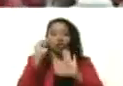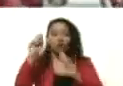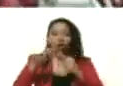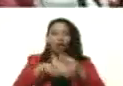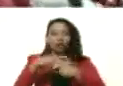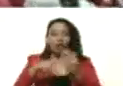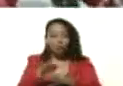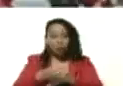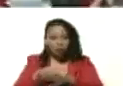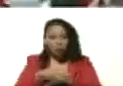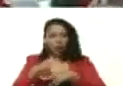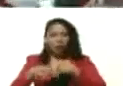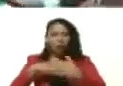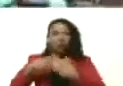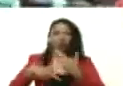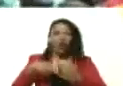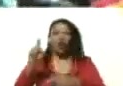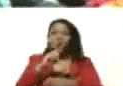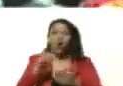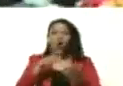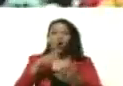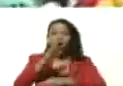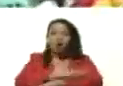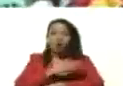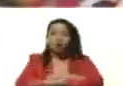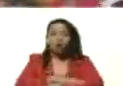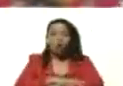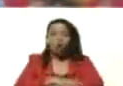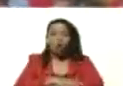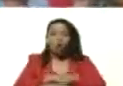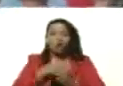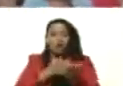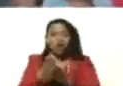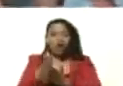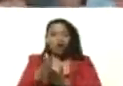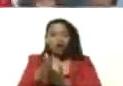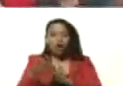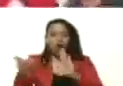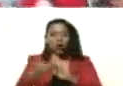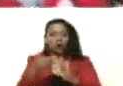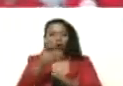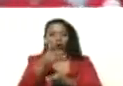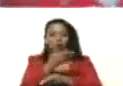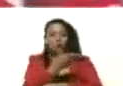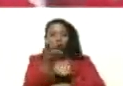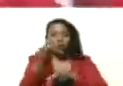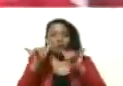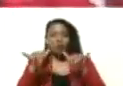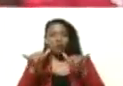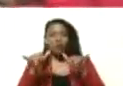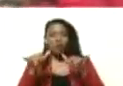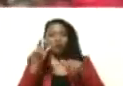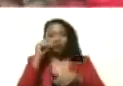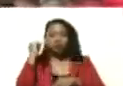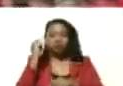revolución. No está actuando leal contra ustedes mismos, contra ustedes mismas. Yo